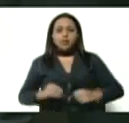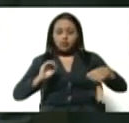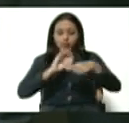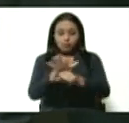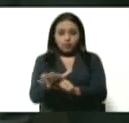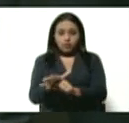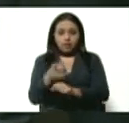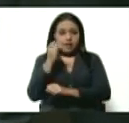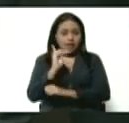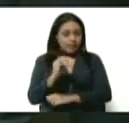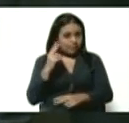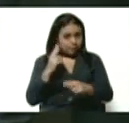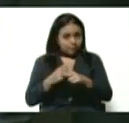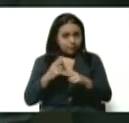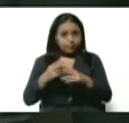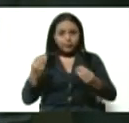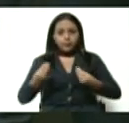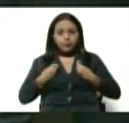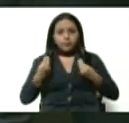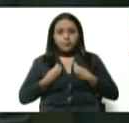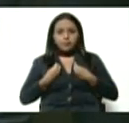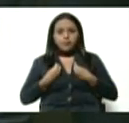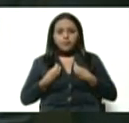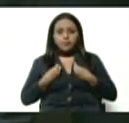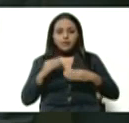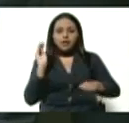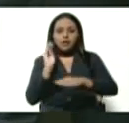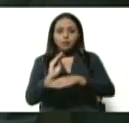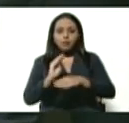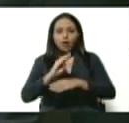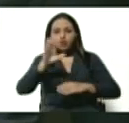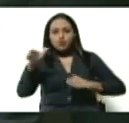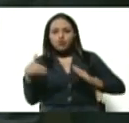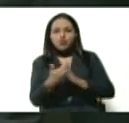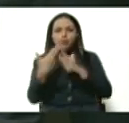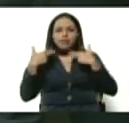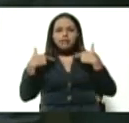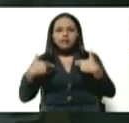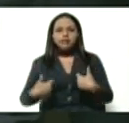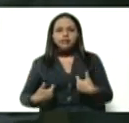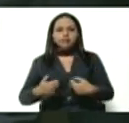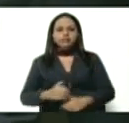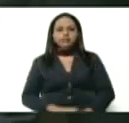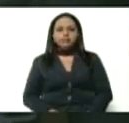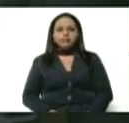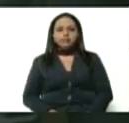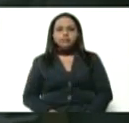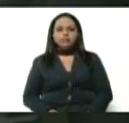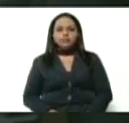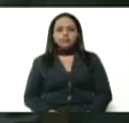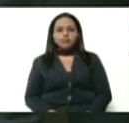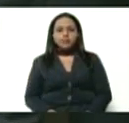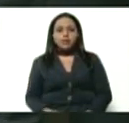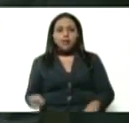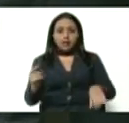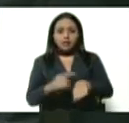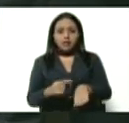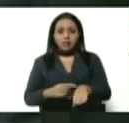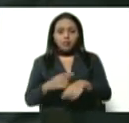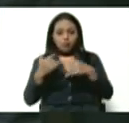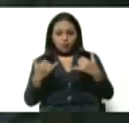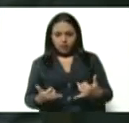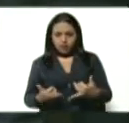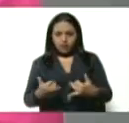está amenazando la vida y la seguridad de toda la humanidad. En momento crucial, China